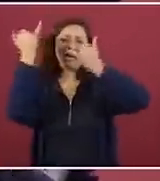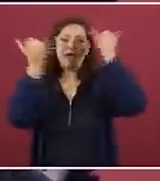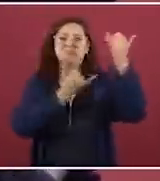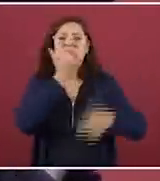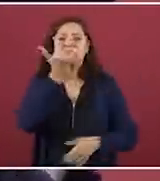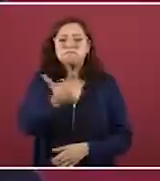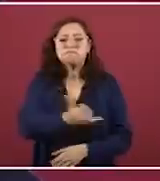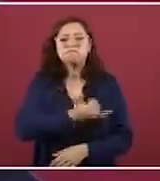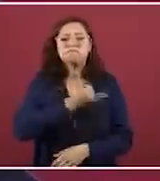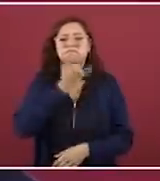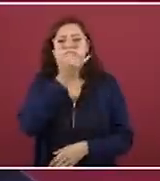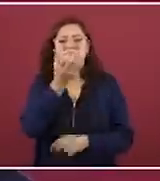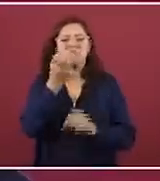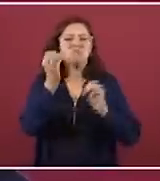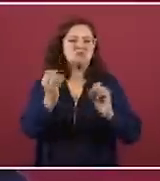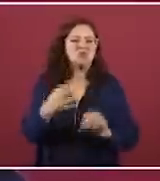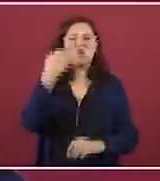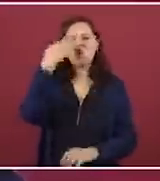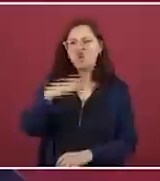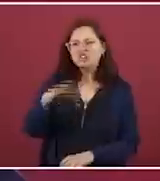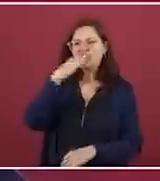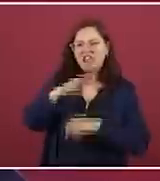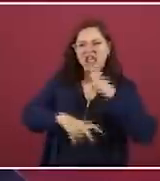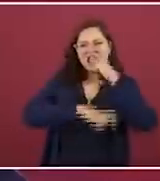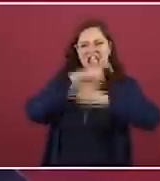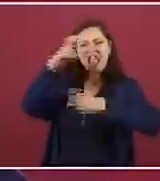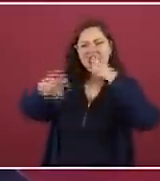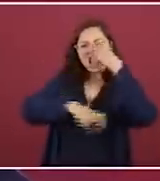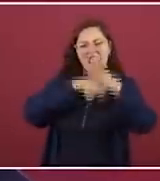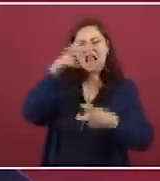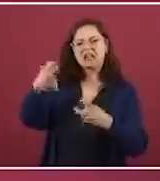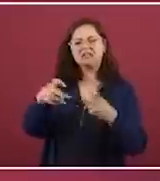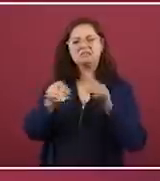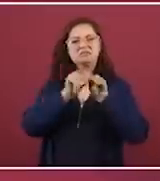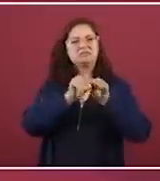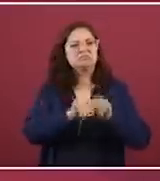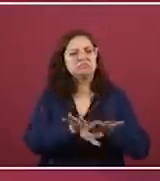o insultos o ese tipo de cosas,